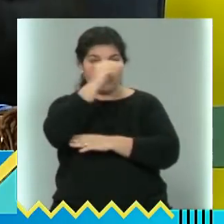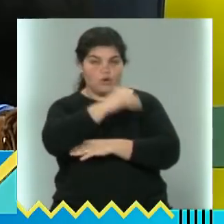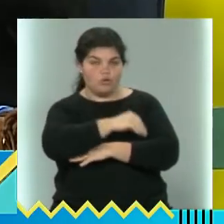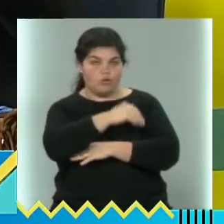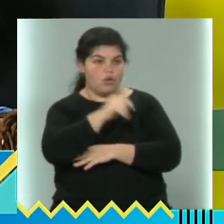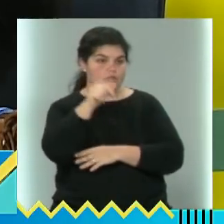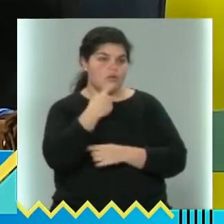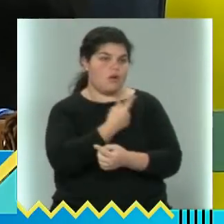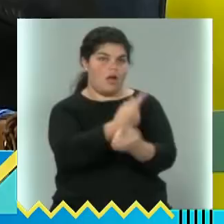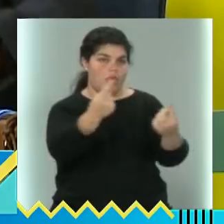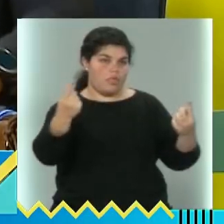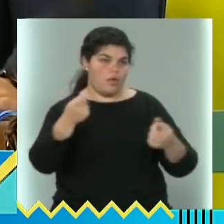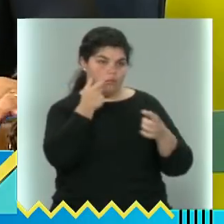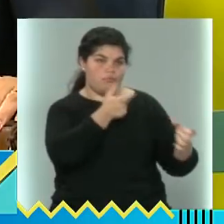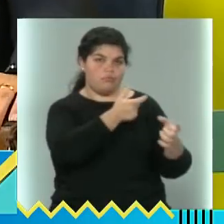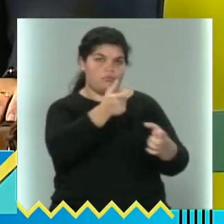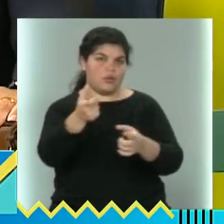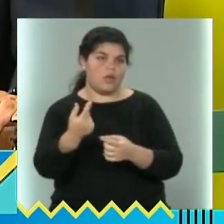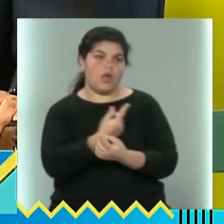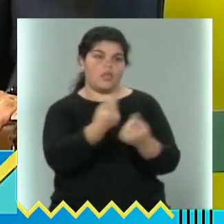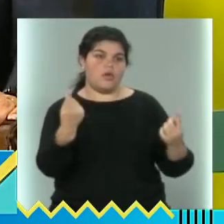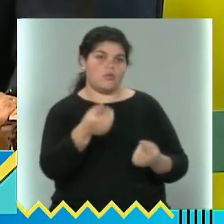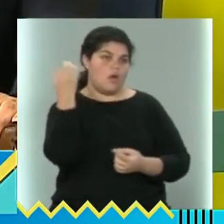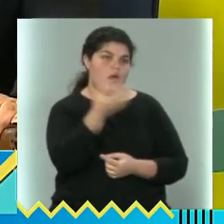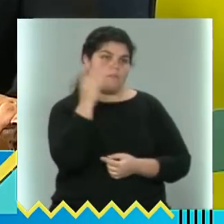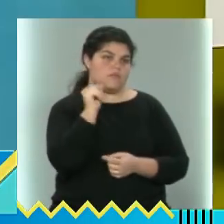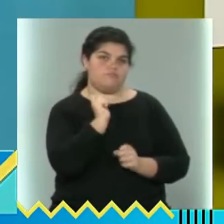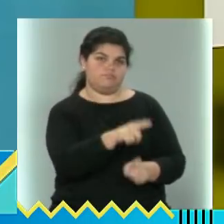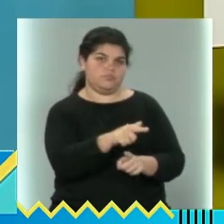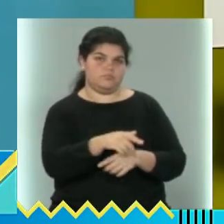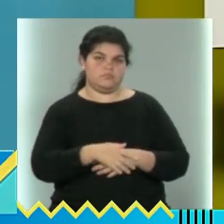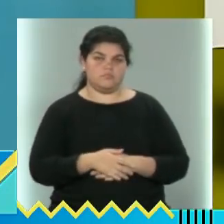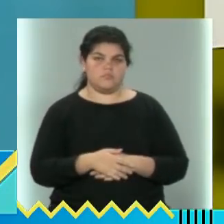uno prácticamente trabaja sobre un área específica. Inclusive para